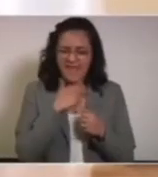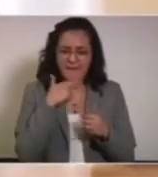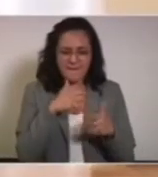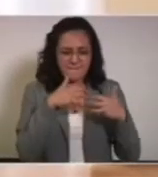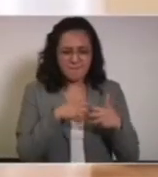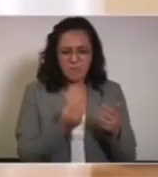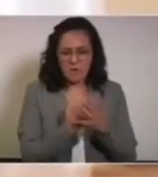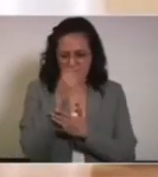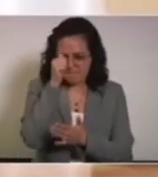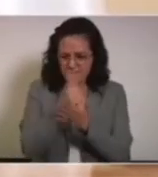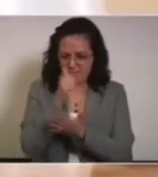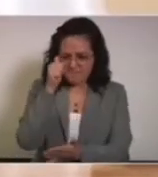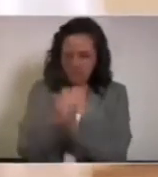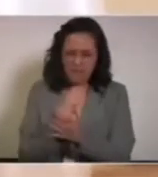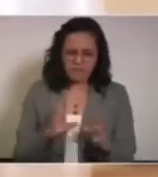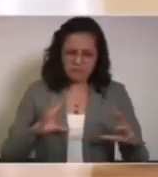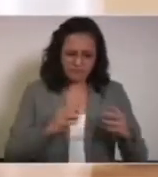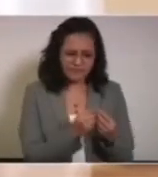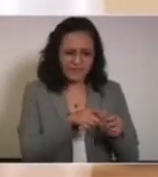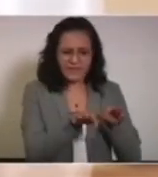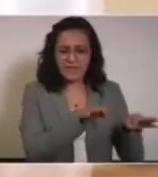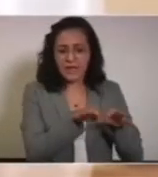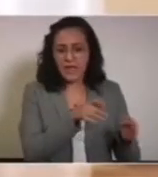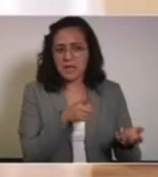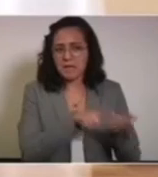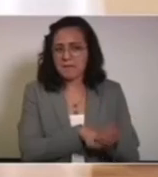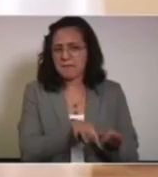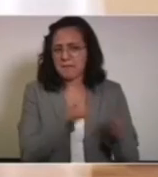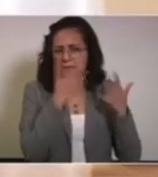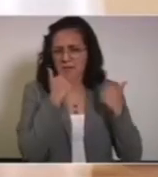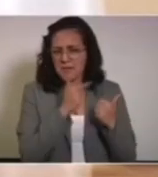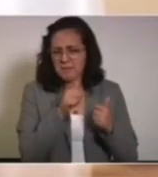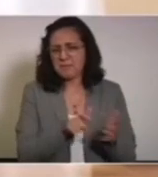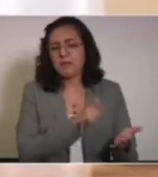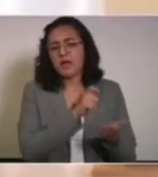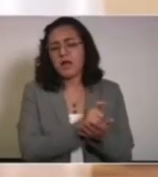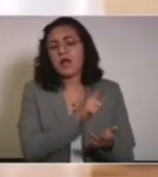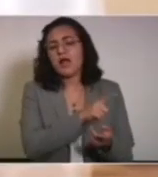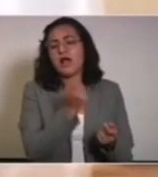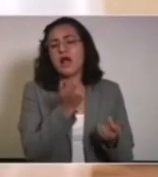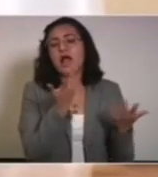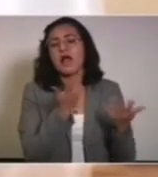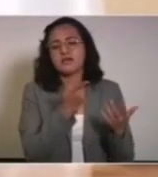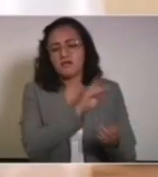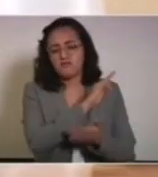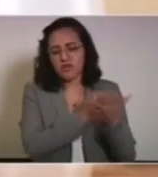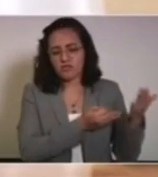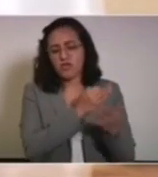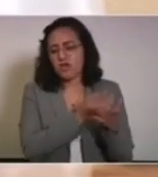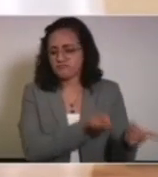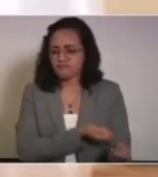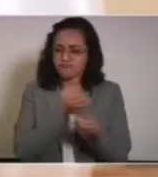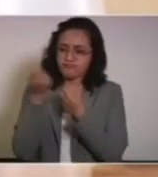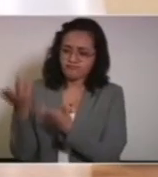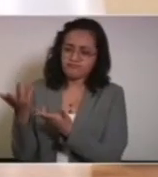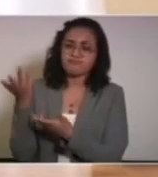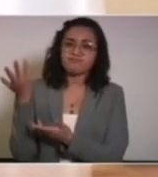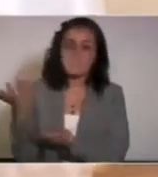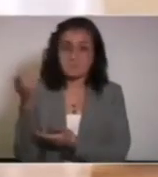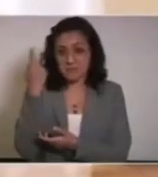poder trabajar con esas empresas y las empresas lo que hacen es expedir